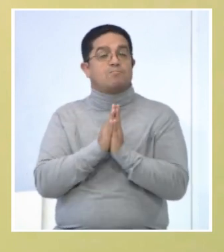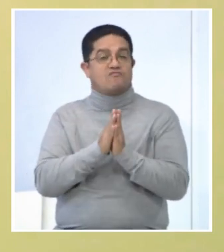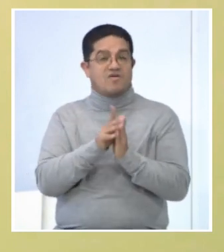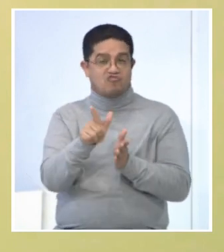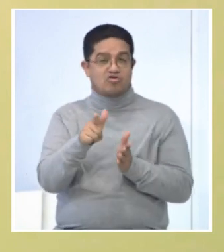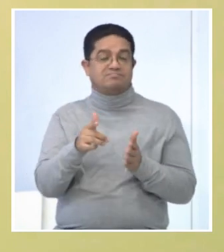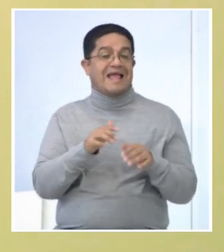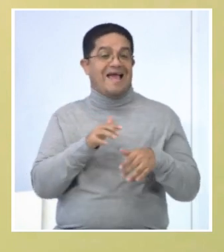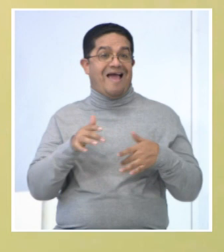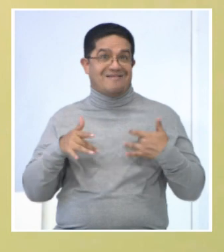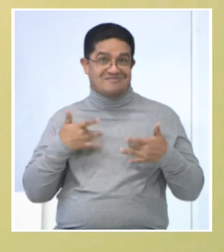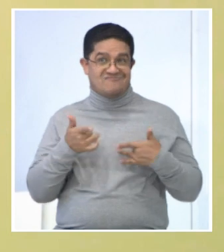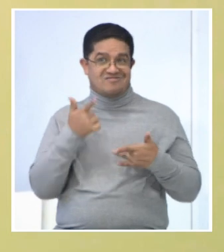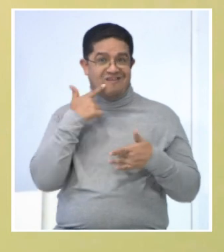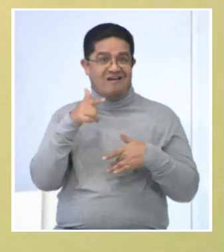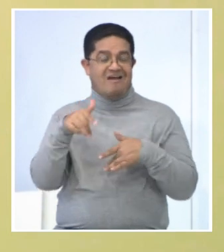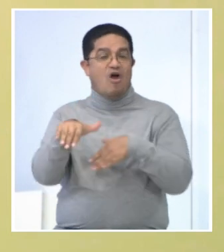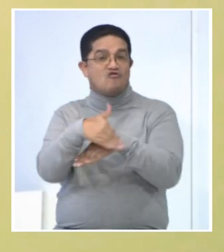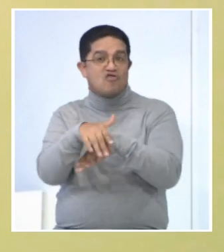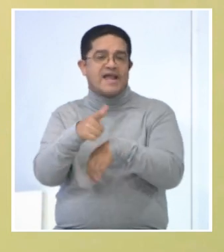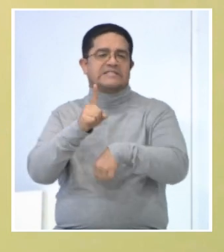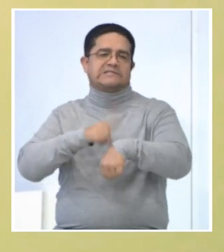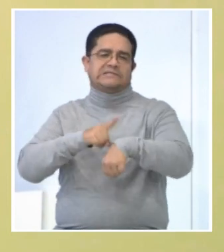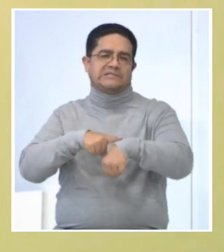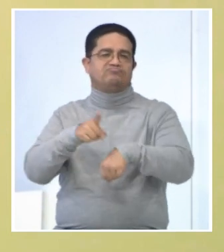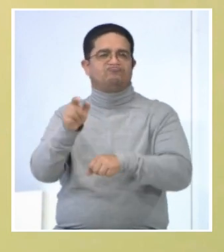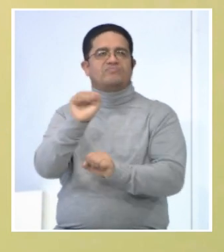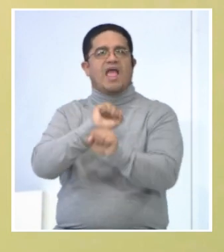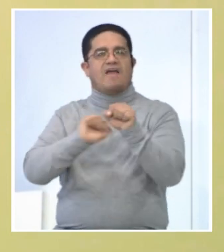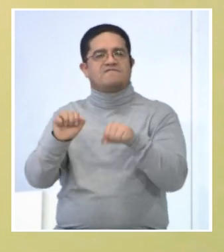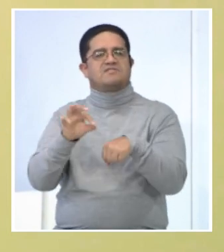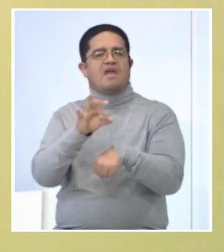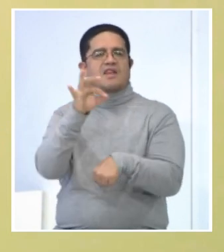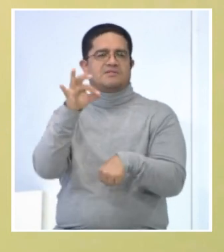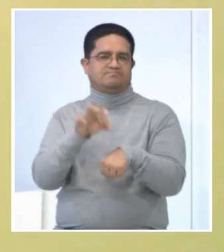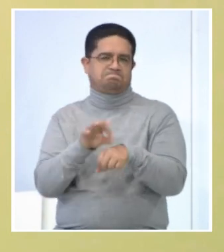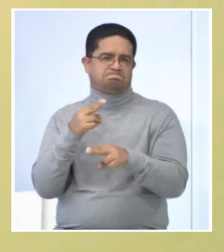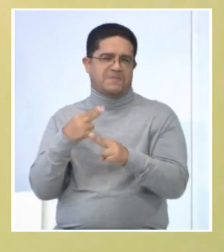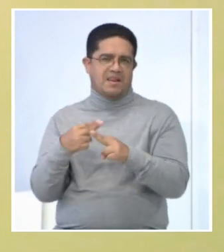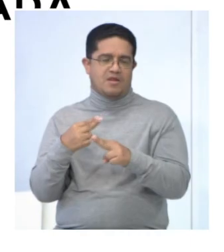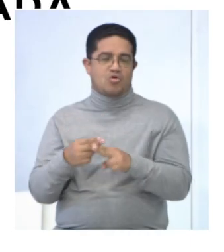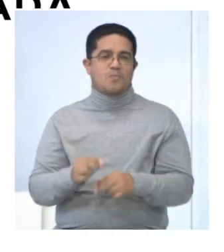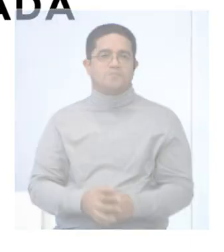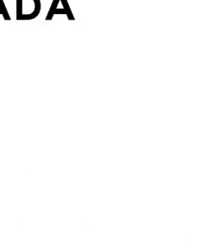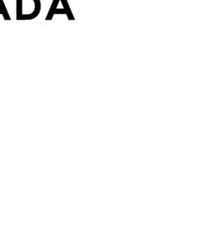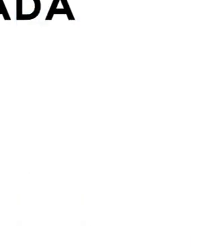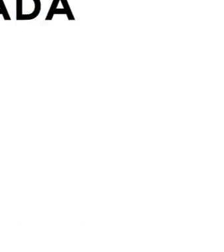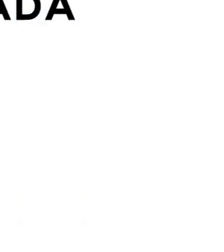actividades al aire libre durante estas horas para reducir el riesgo de picaduras.